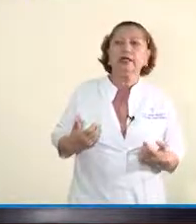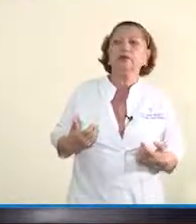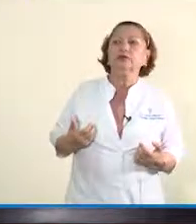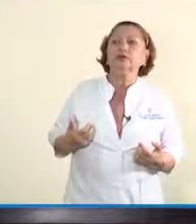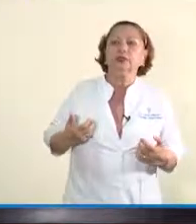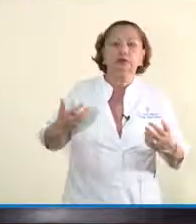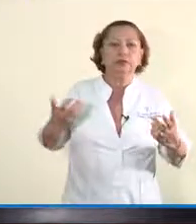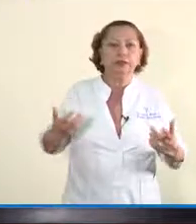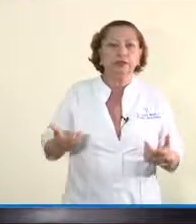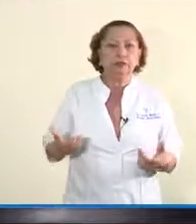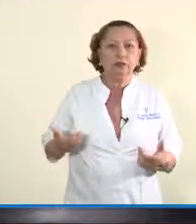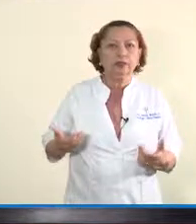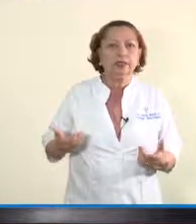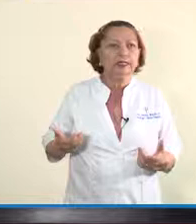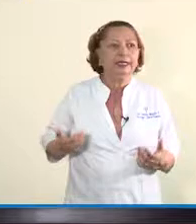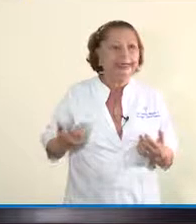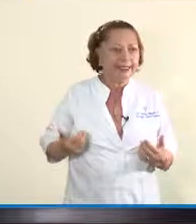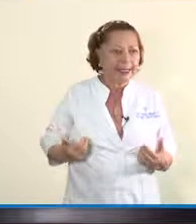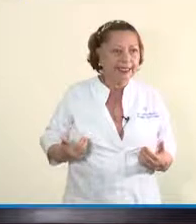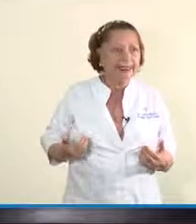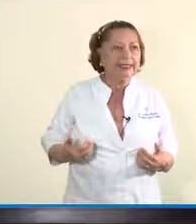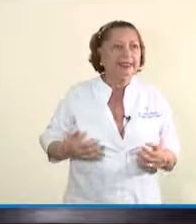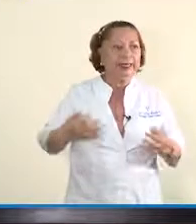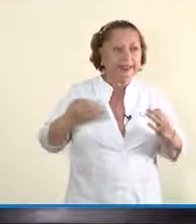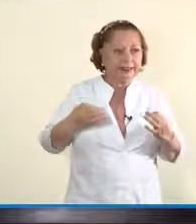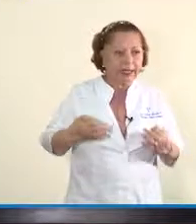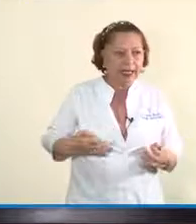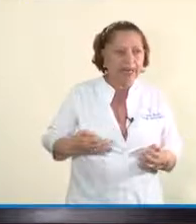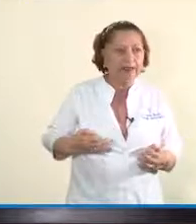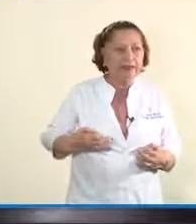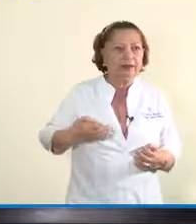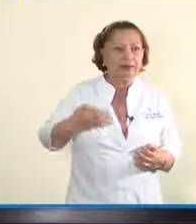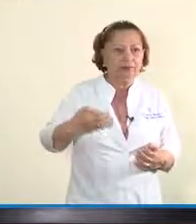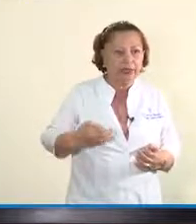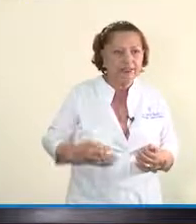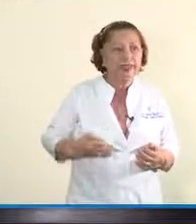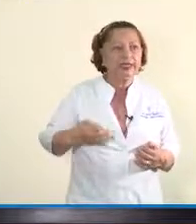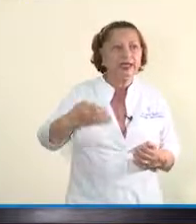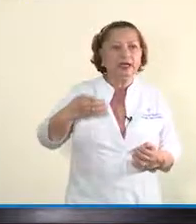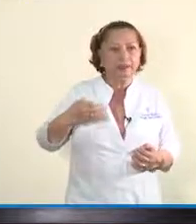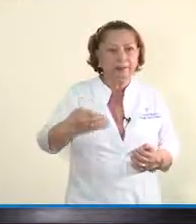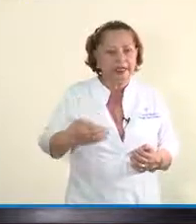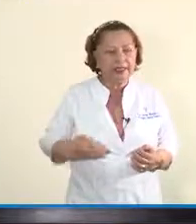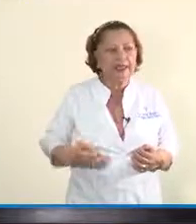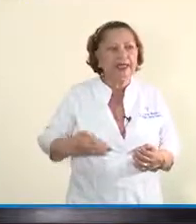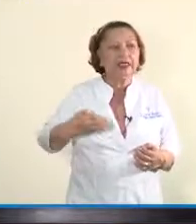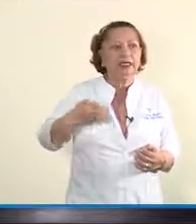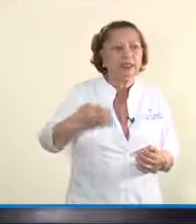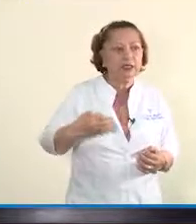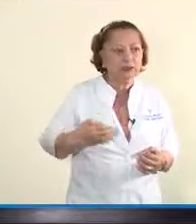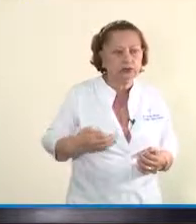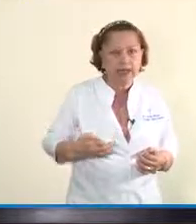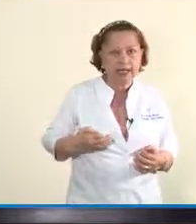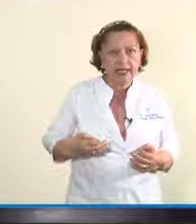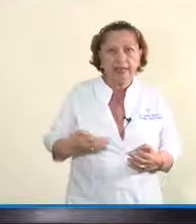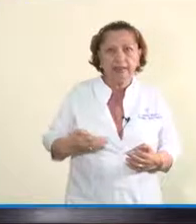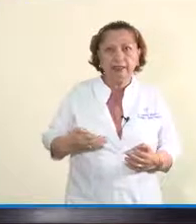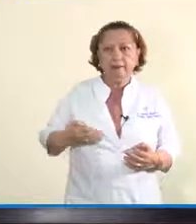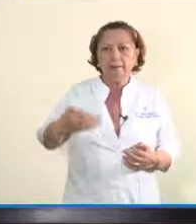Estamos hablando de una persona que está física, mental y